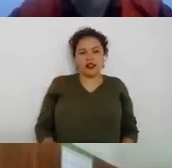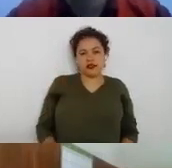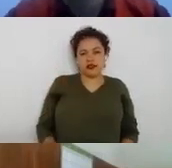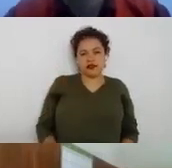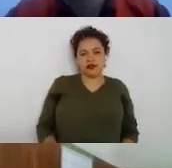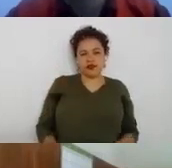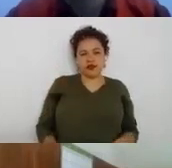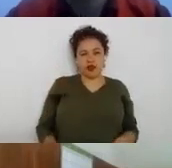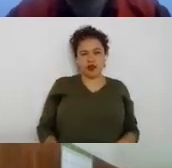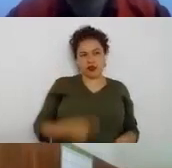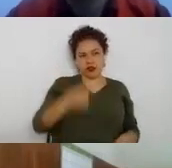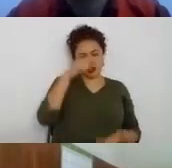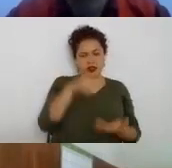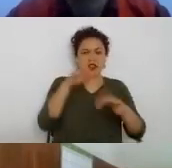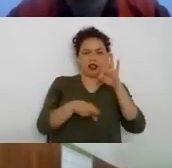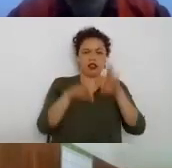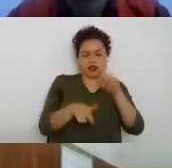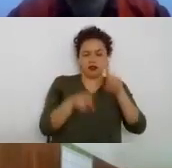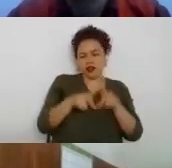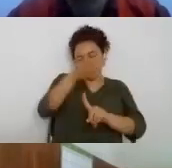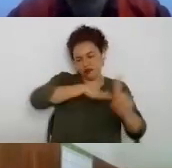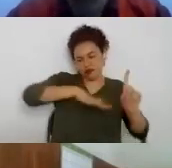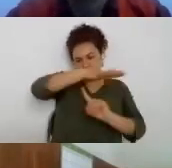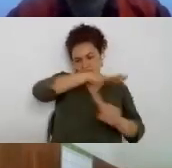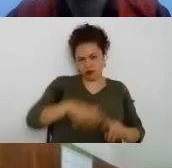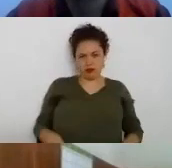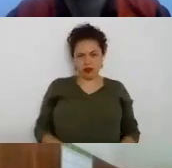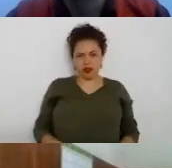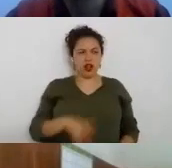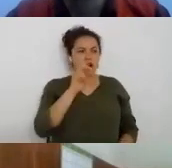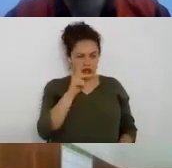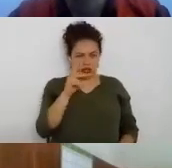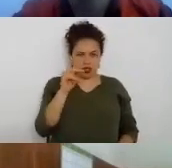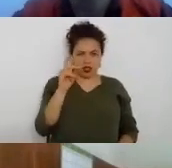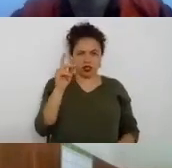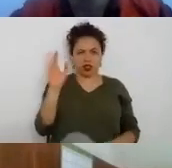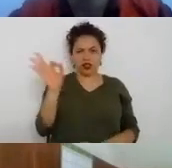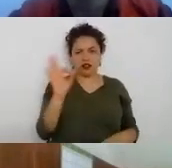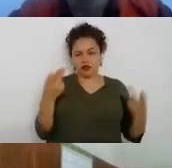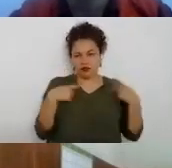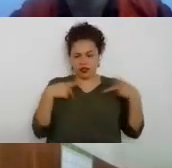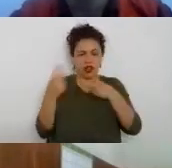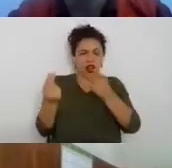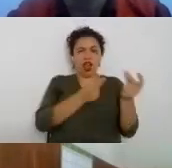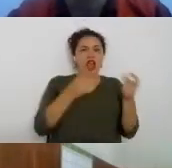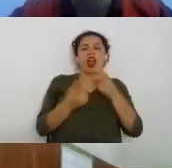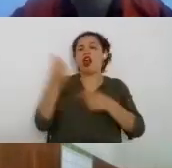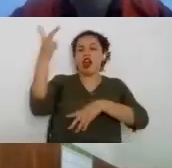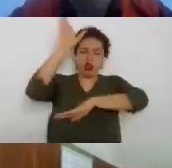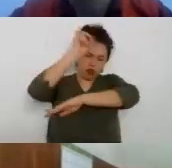creo que dependería más bien de la situación. Ok. Porque si a lo mejor es una persona que está muy activa durante el día o